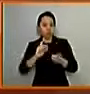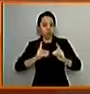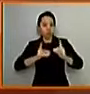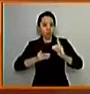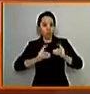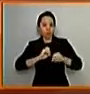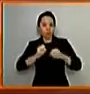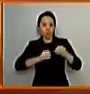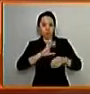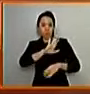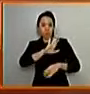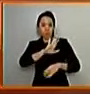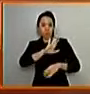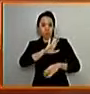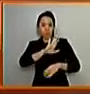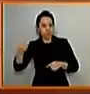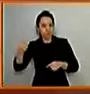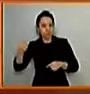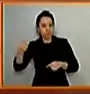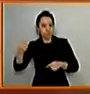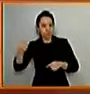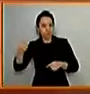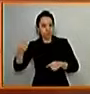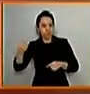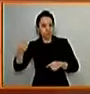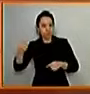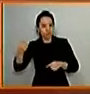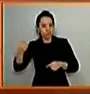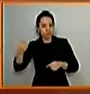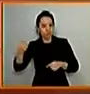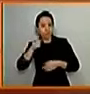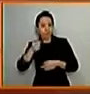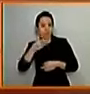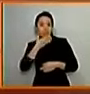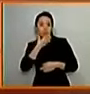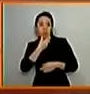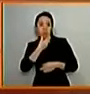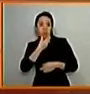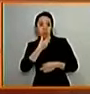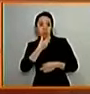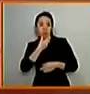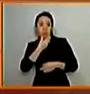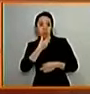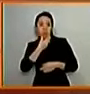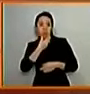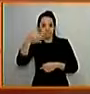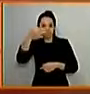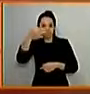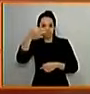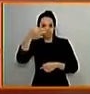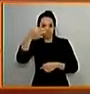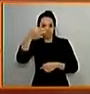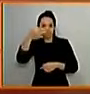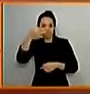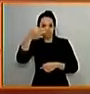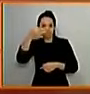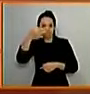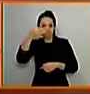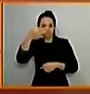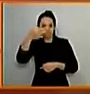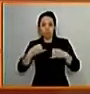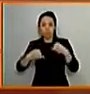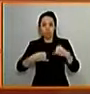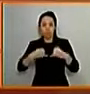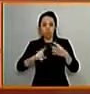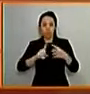Apostemos vos decidís. En esta noche también le damos la bienvenida a nuestro notario, quien da fe de la legalidad de cada uno de nuestros juegos. Y